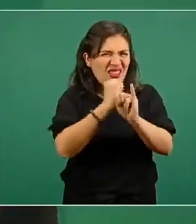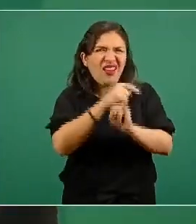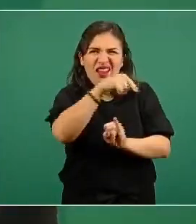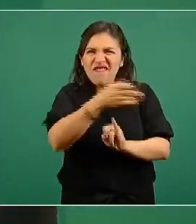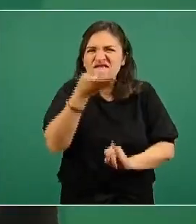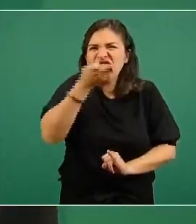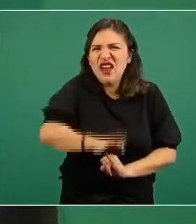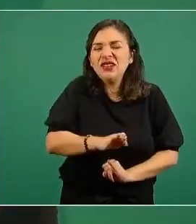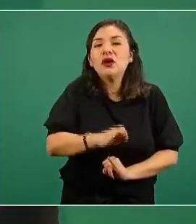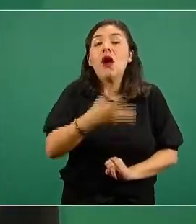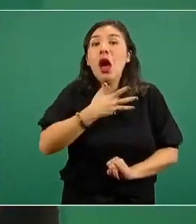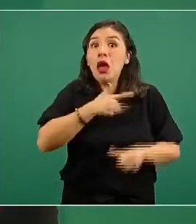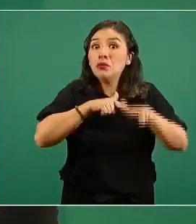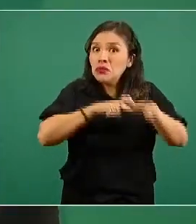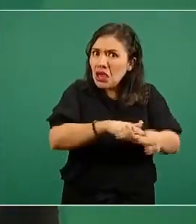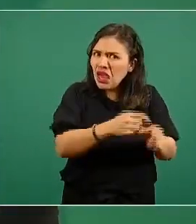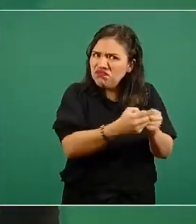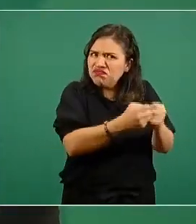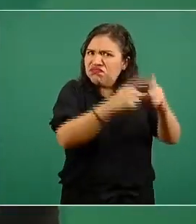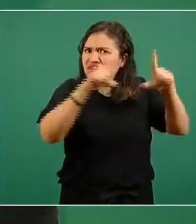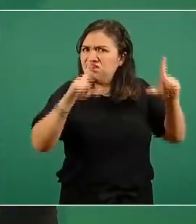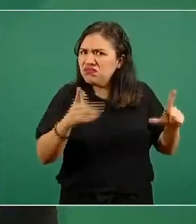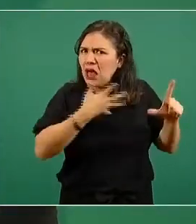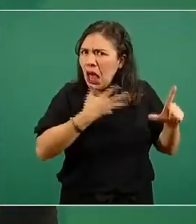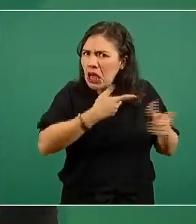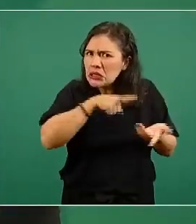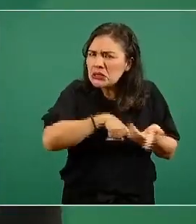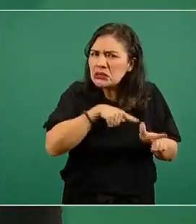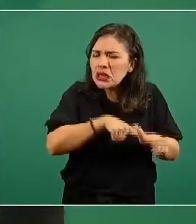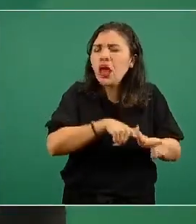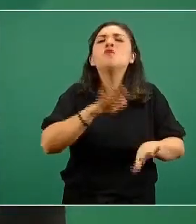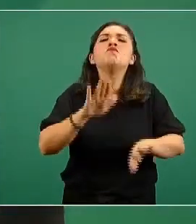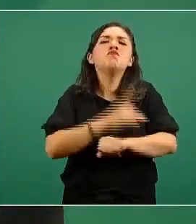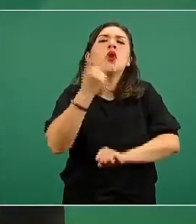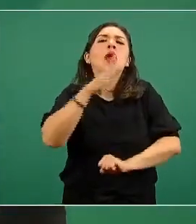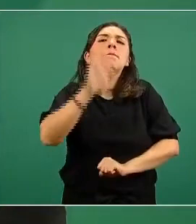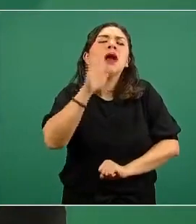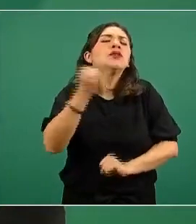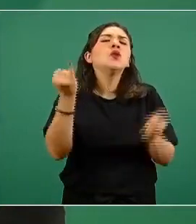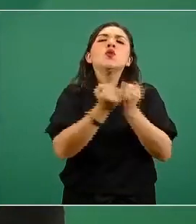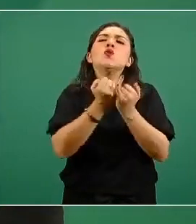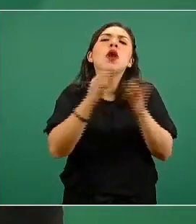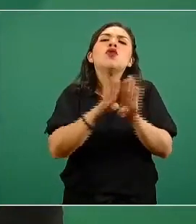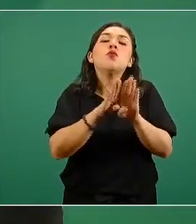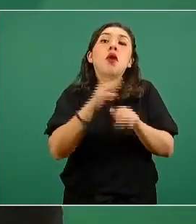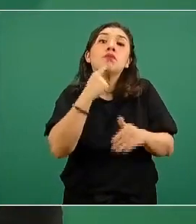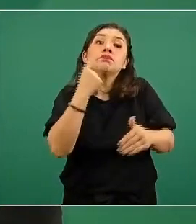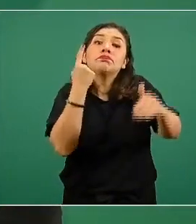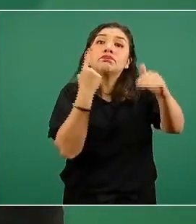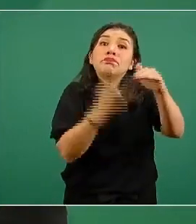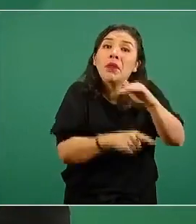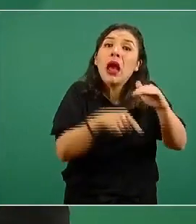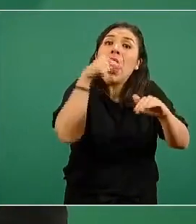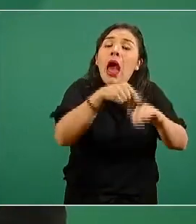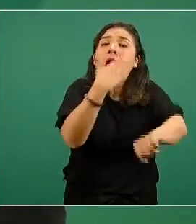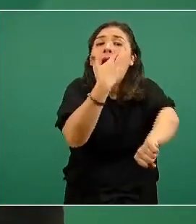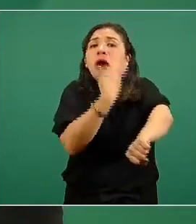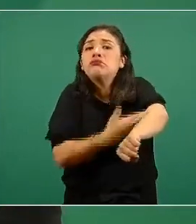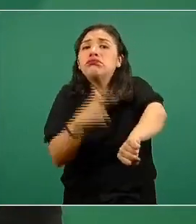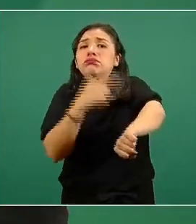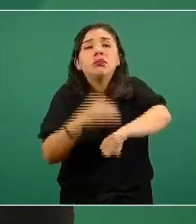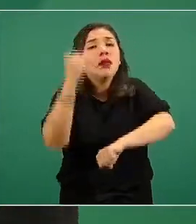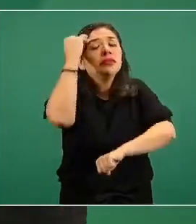apócrifo sigue funcionando es porque también los tiempos de una denuncia así